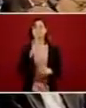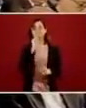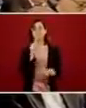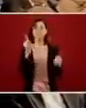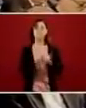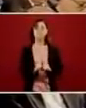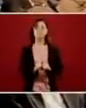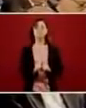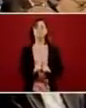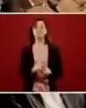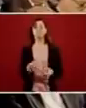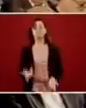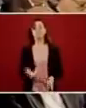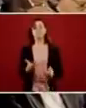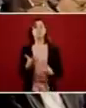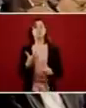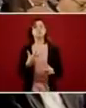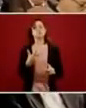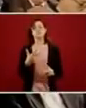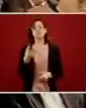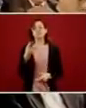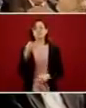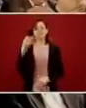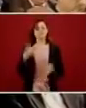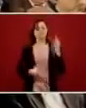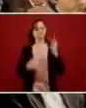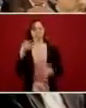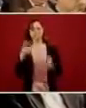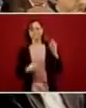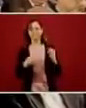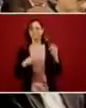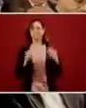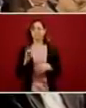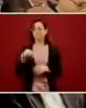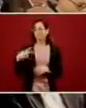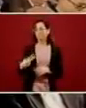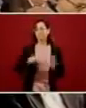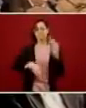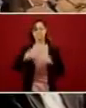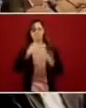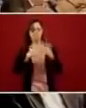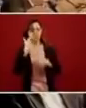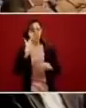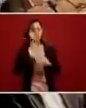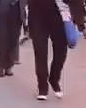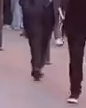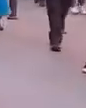también en perspectiva de todas las fiscalías y de la urgencia de dar una respuesta porque es una